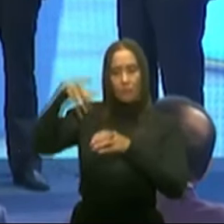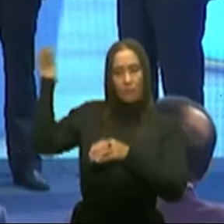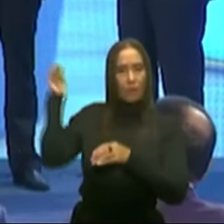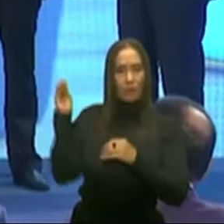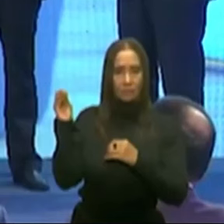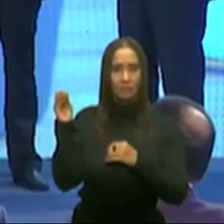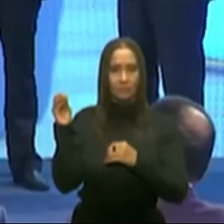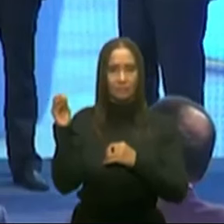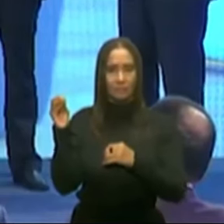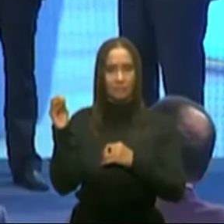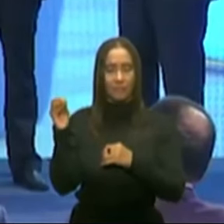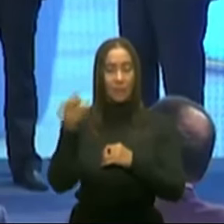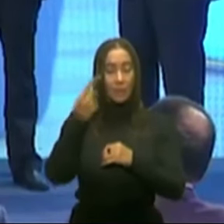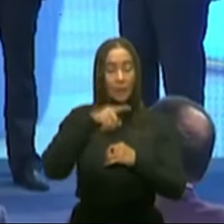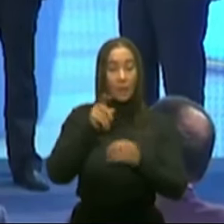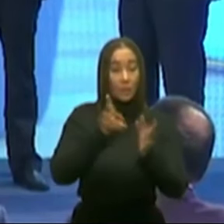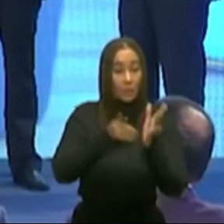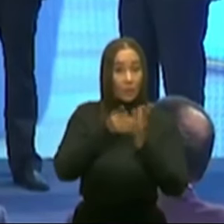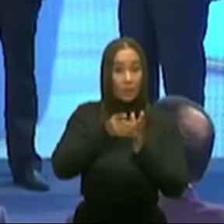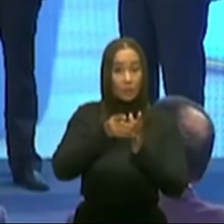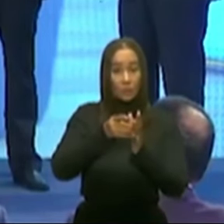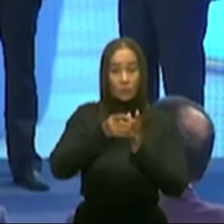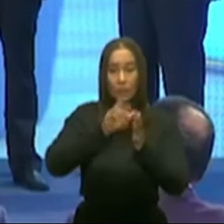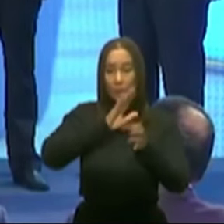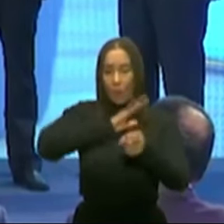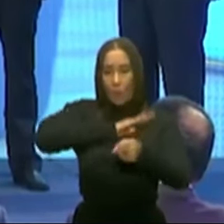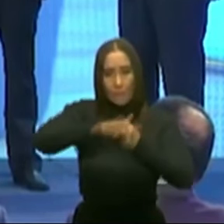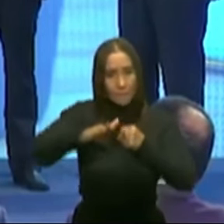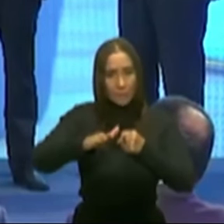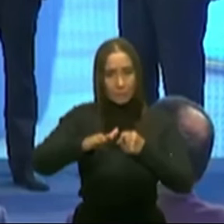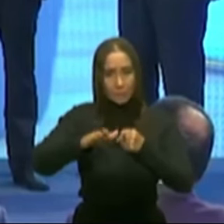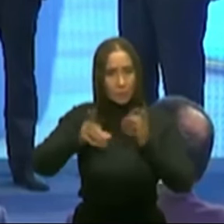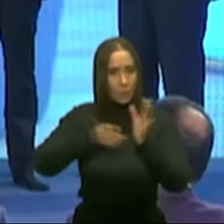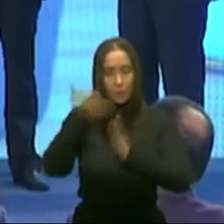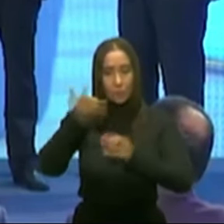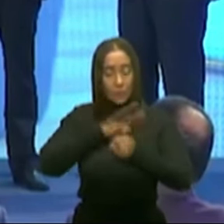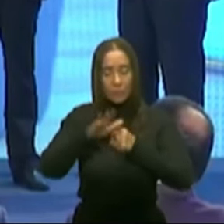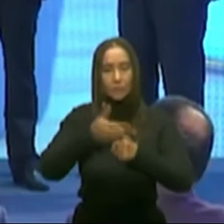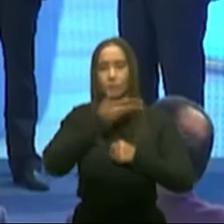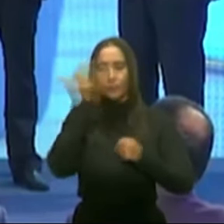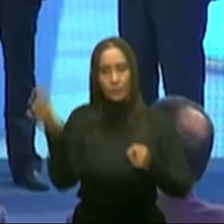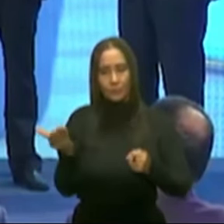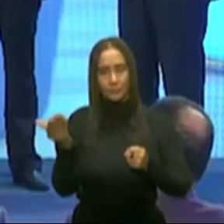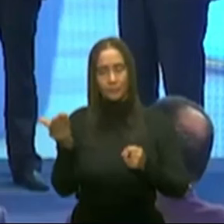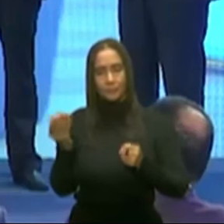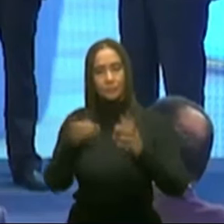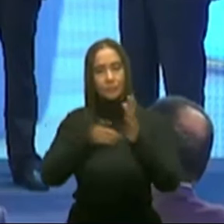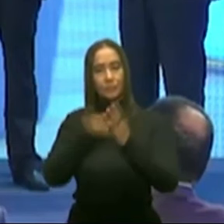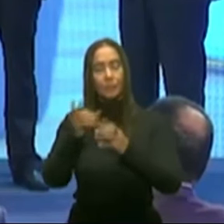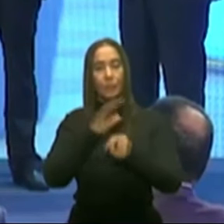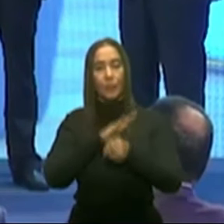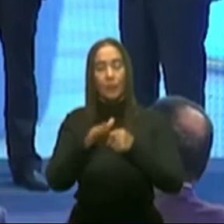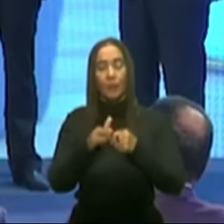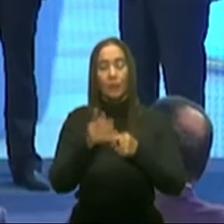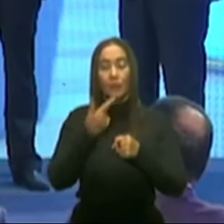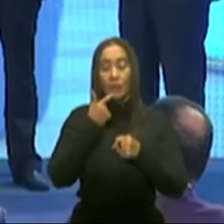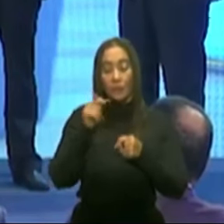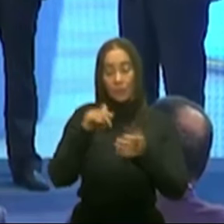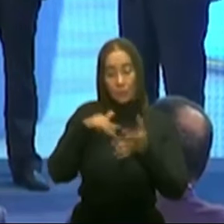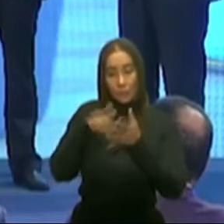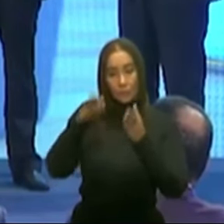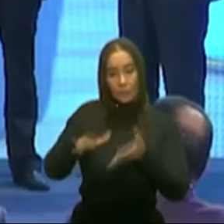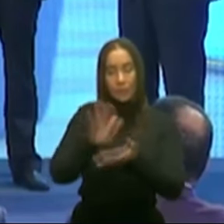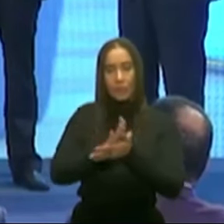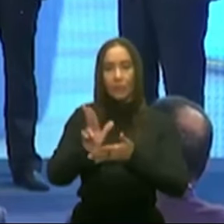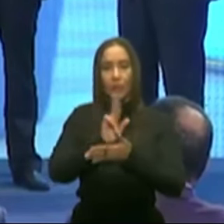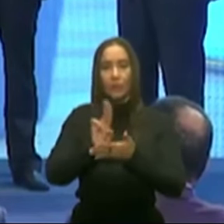estos derechos no son derechos absolutos. No hay derecho absoluto. El único derecho absoluto, siempre le digo a mis estudiantes en la